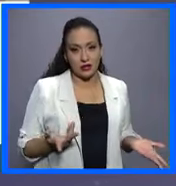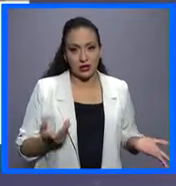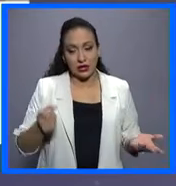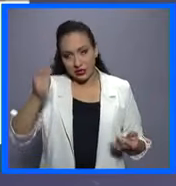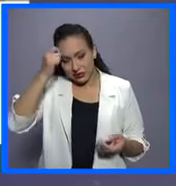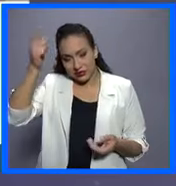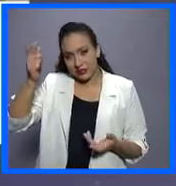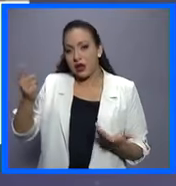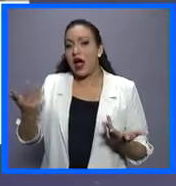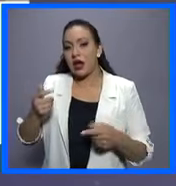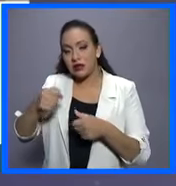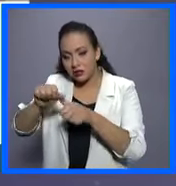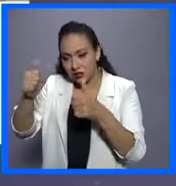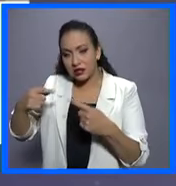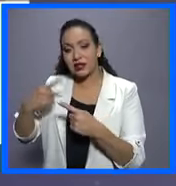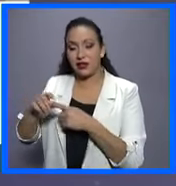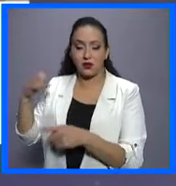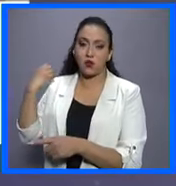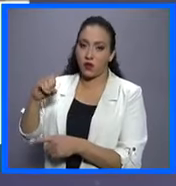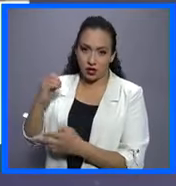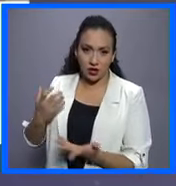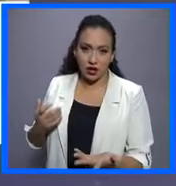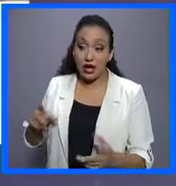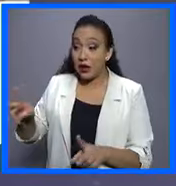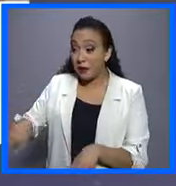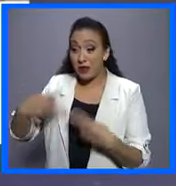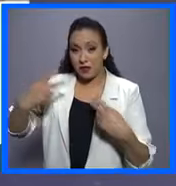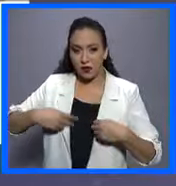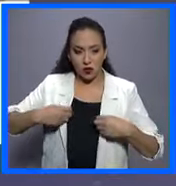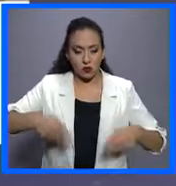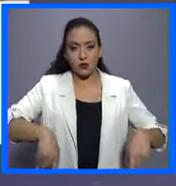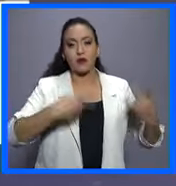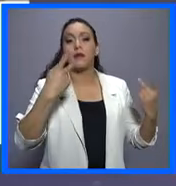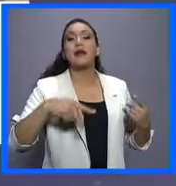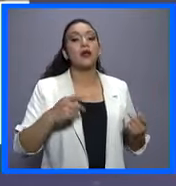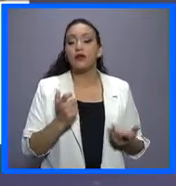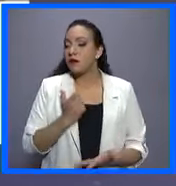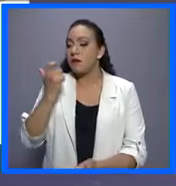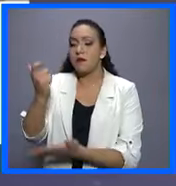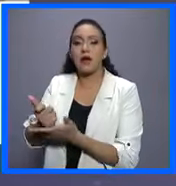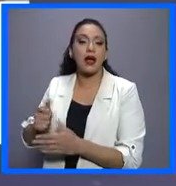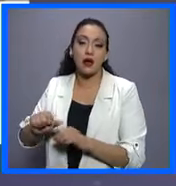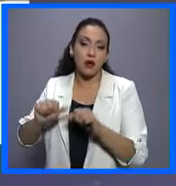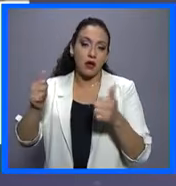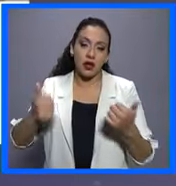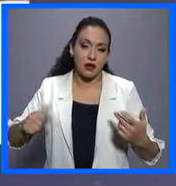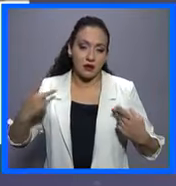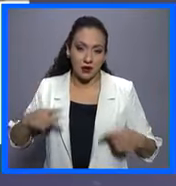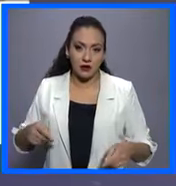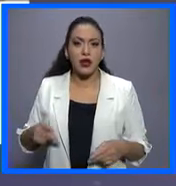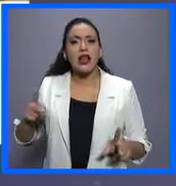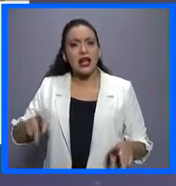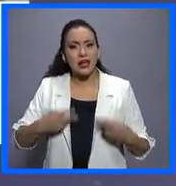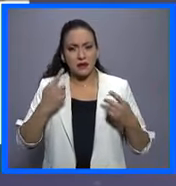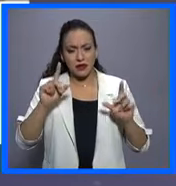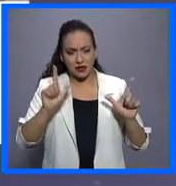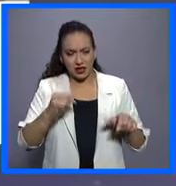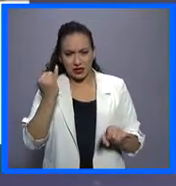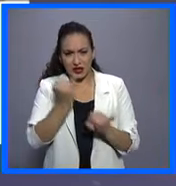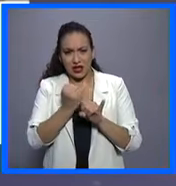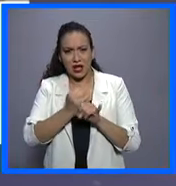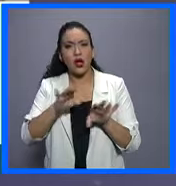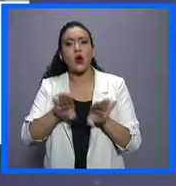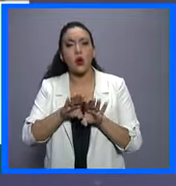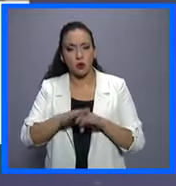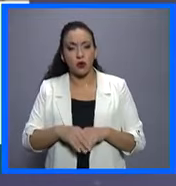el crédito, ni regalías por las ventas de las mismas a las artesanas originarias. Los artículos que se vendían en la plataforma a través de